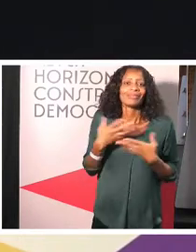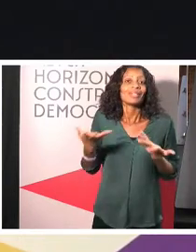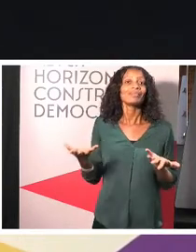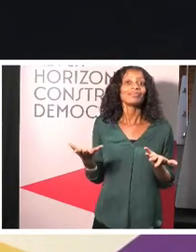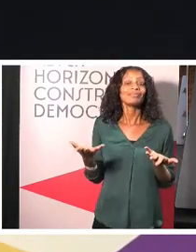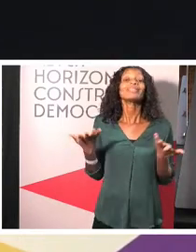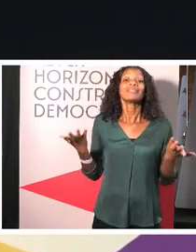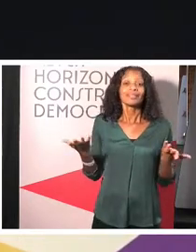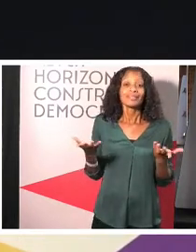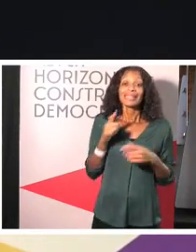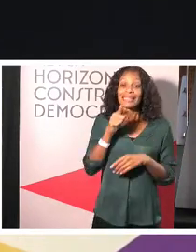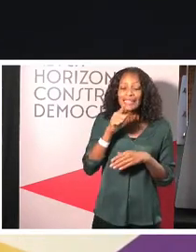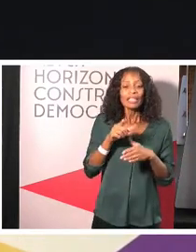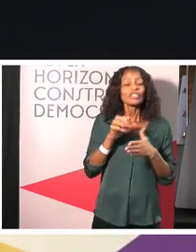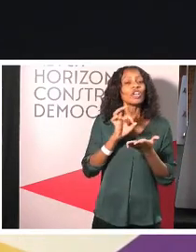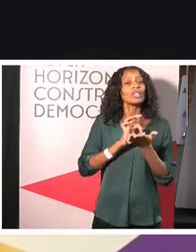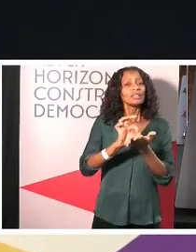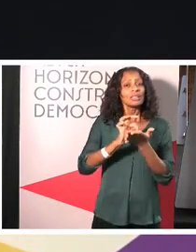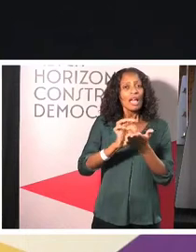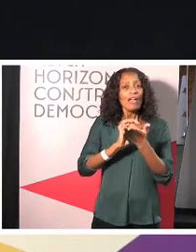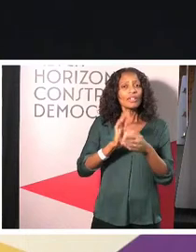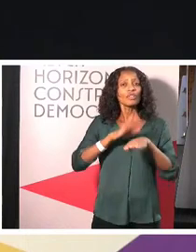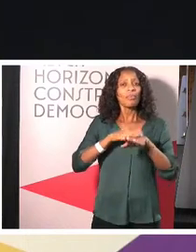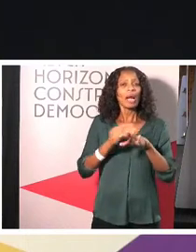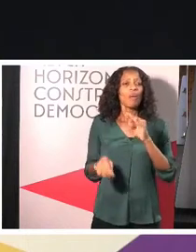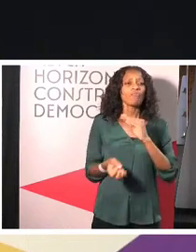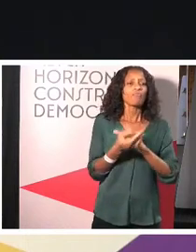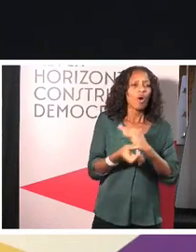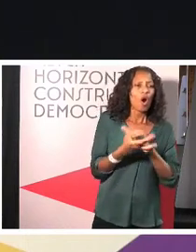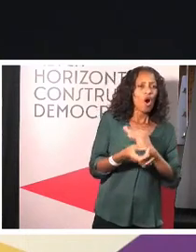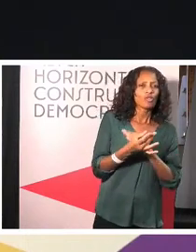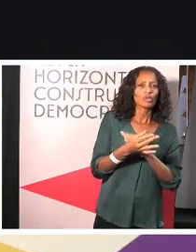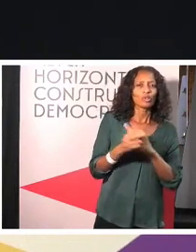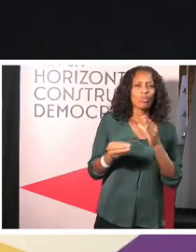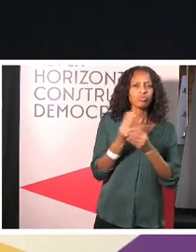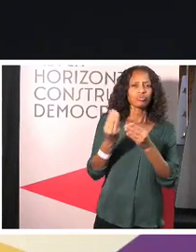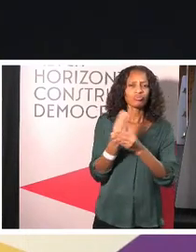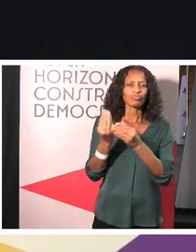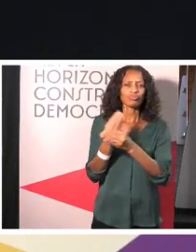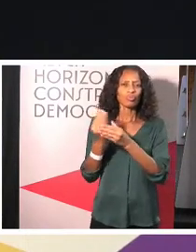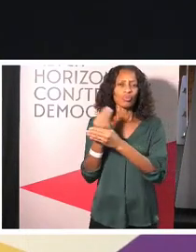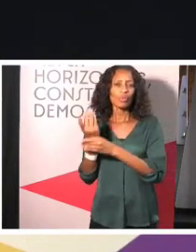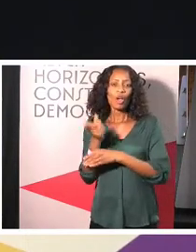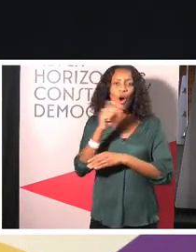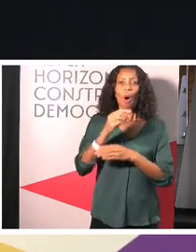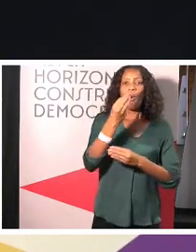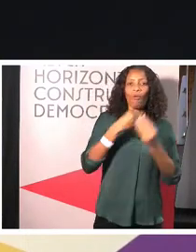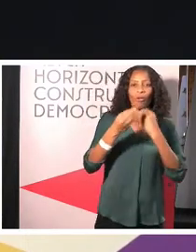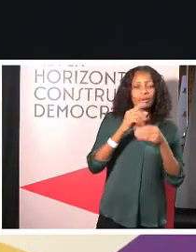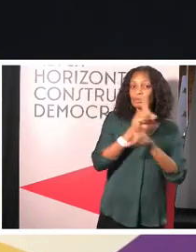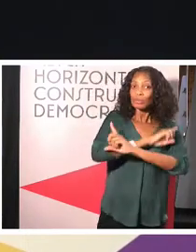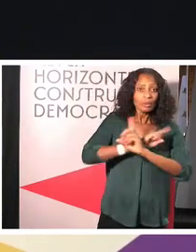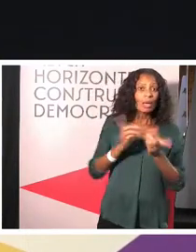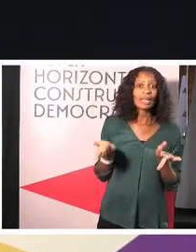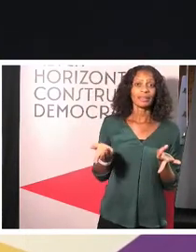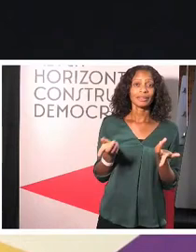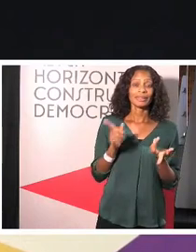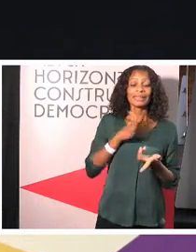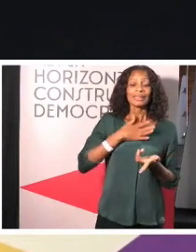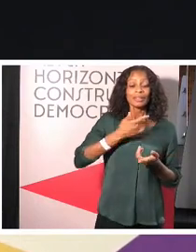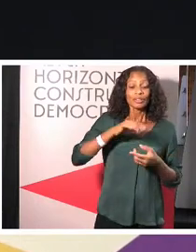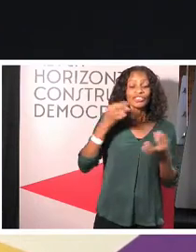material, que no está al servicio de la producción y del consumo, y que seamos capaces de determinar nuestro deseo natural y de trascender